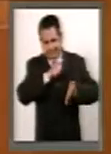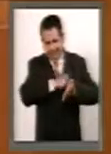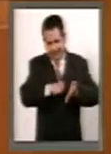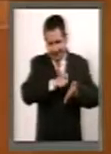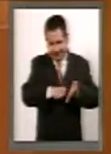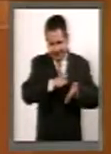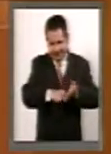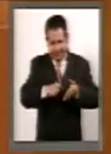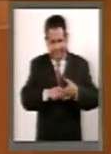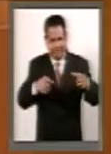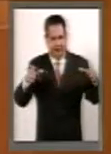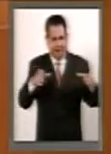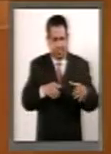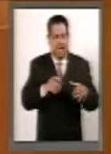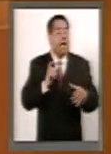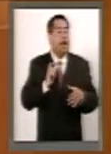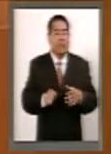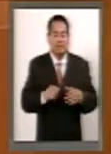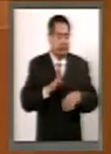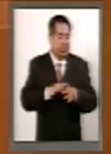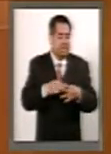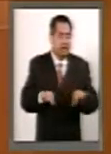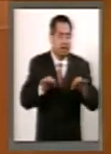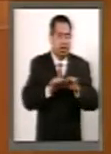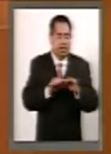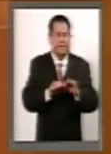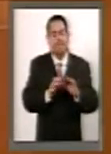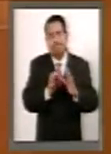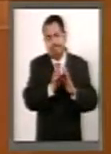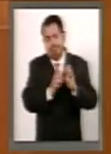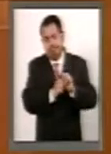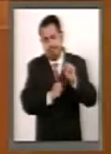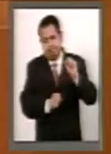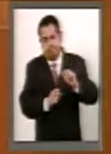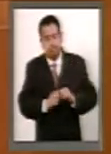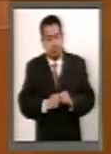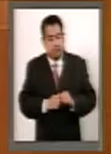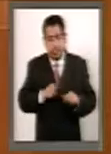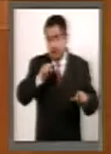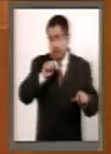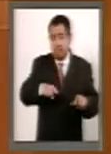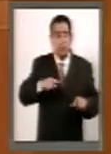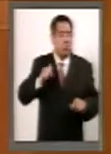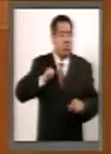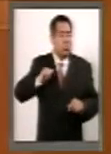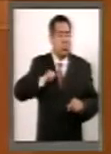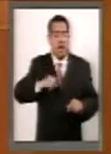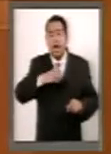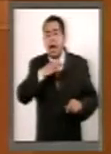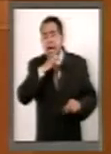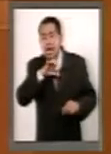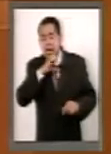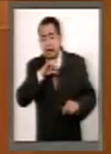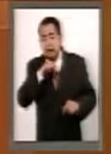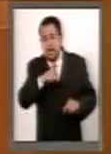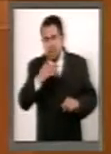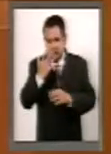documento colectivo más relevante. Como lo dijera el propio Carranza,